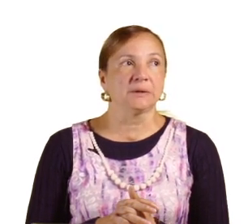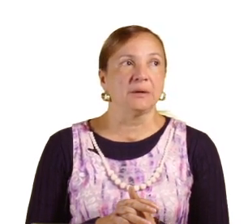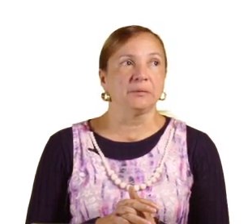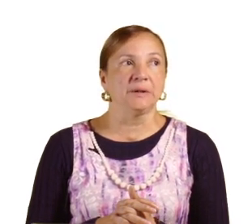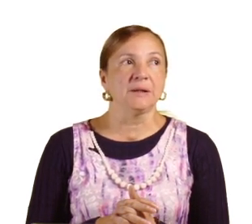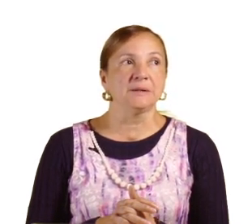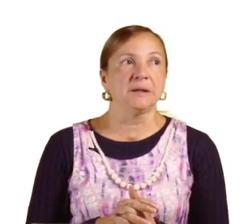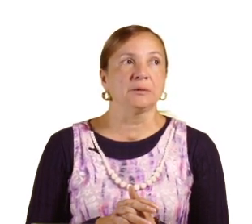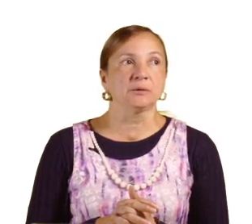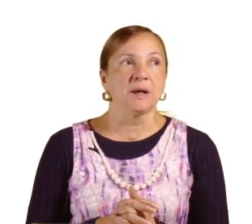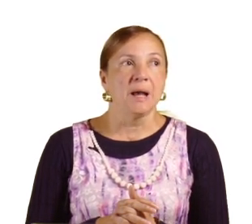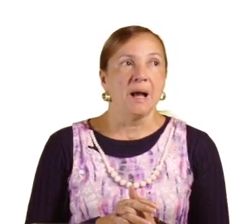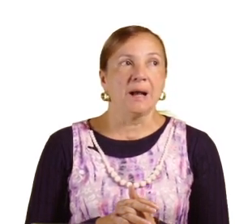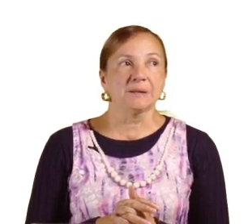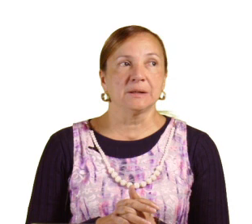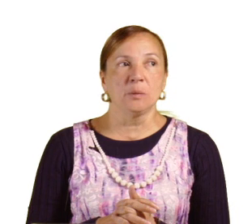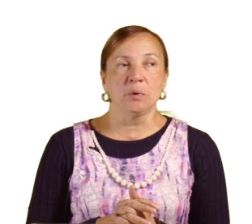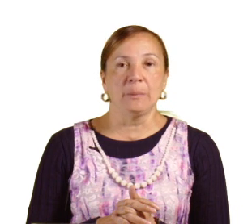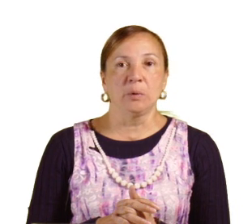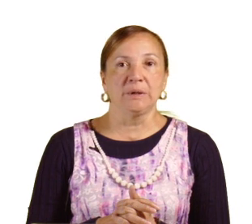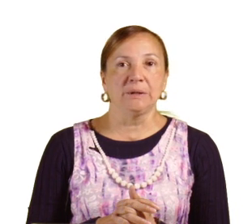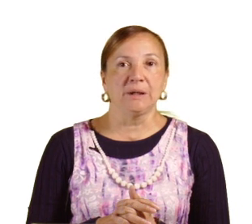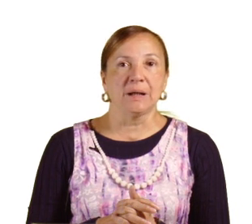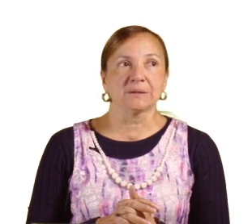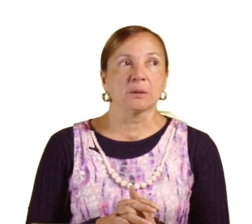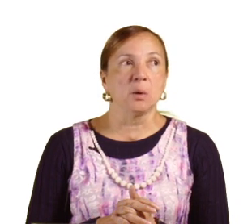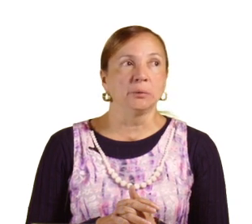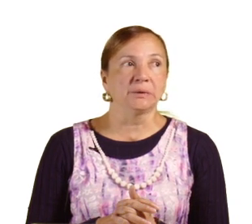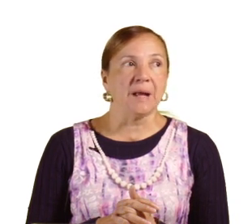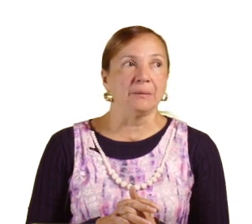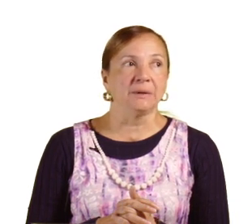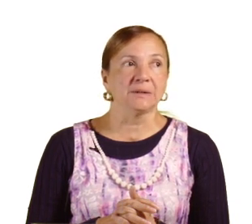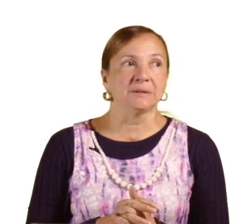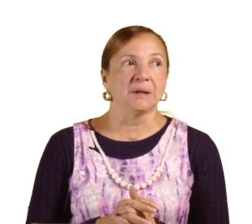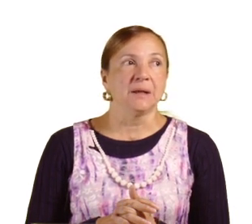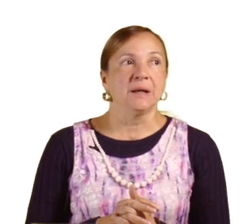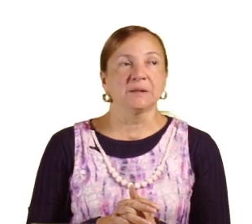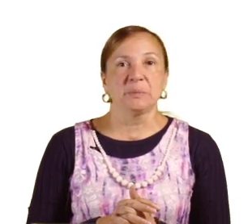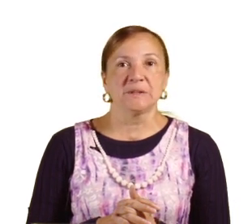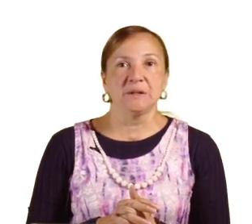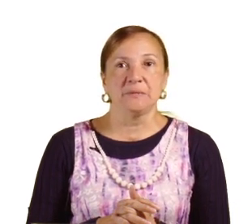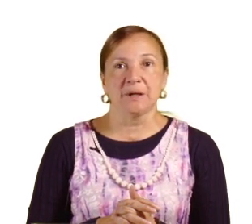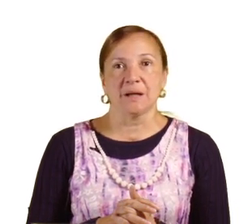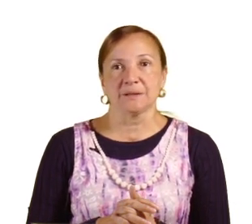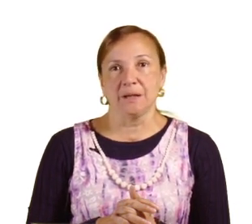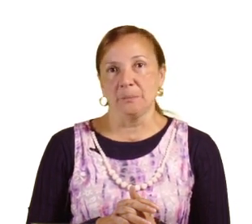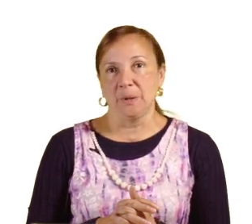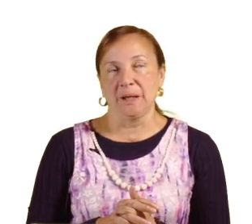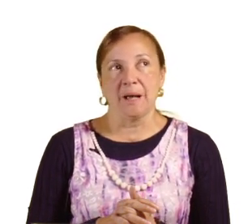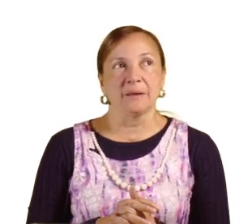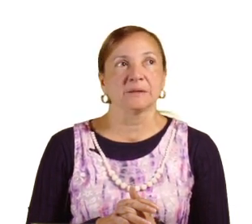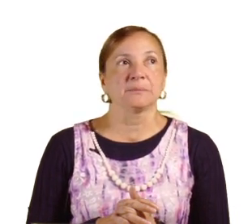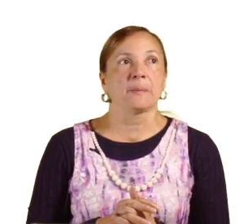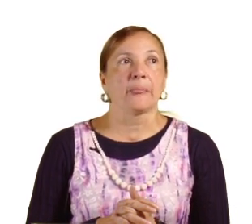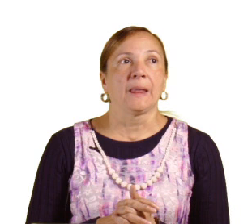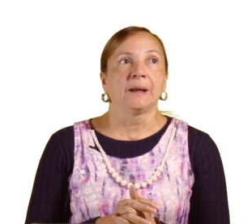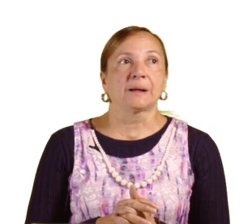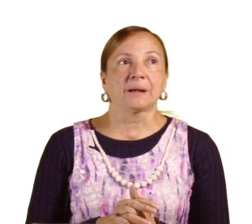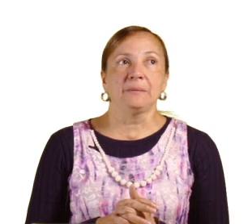de los estados financieros, así como las políticas contables específicas